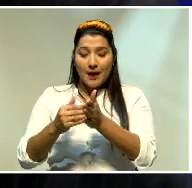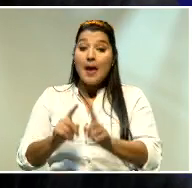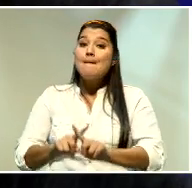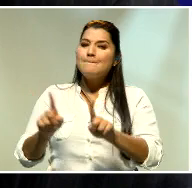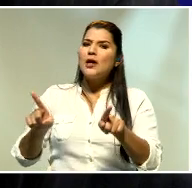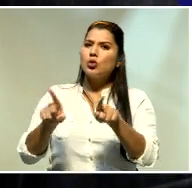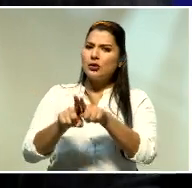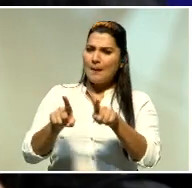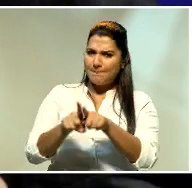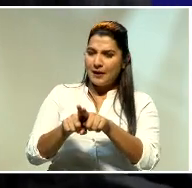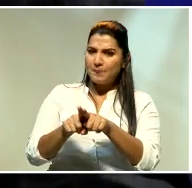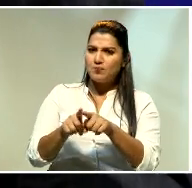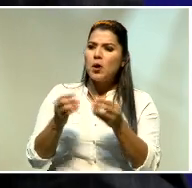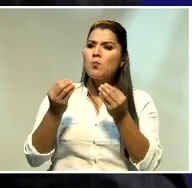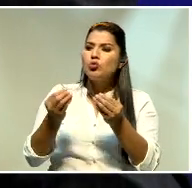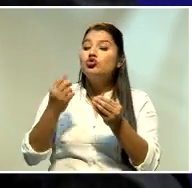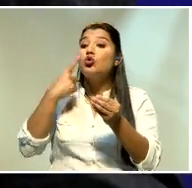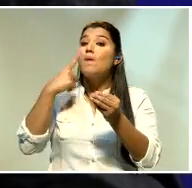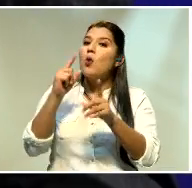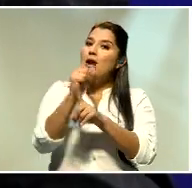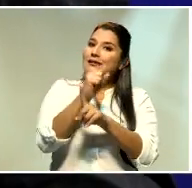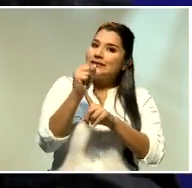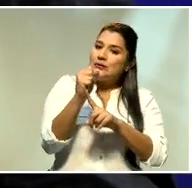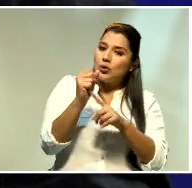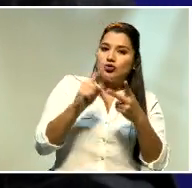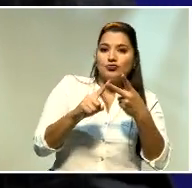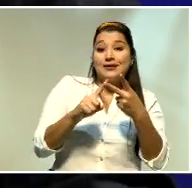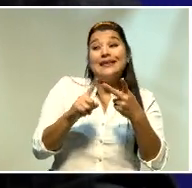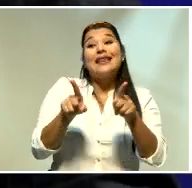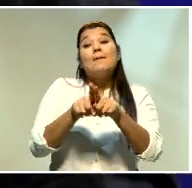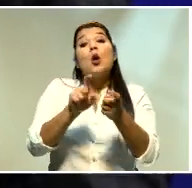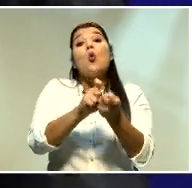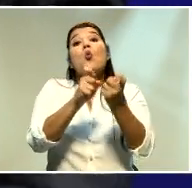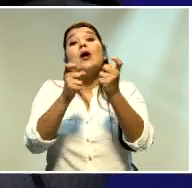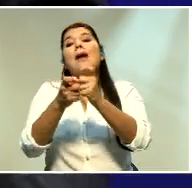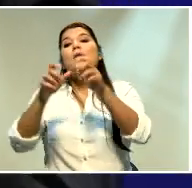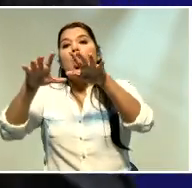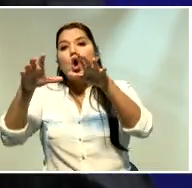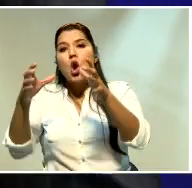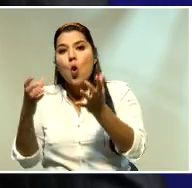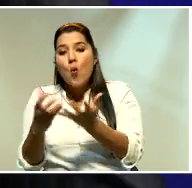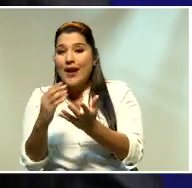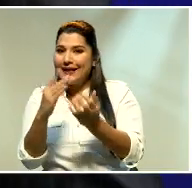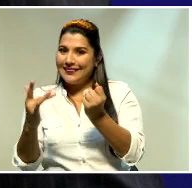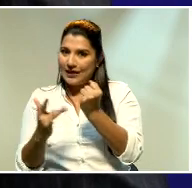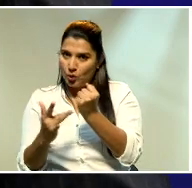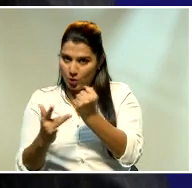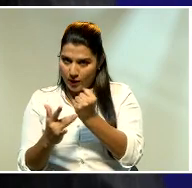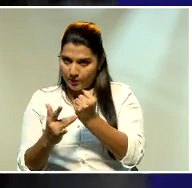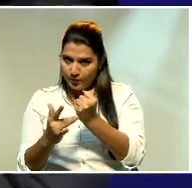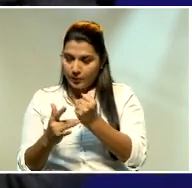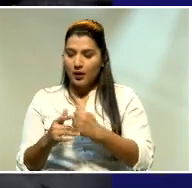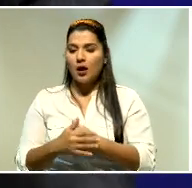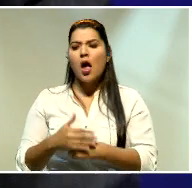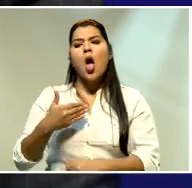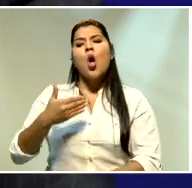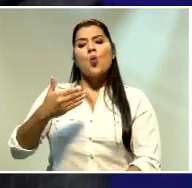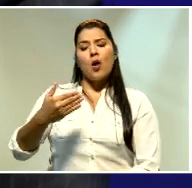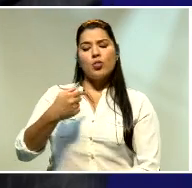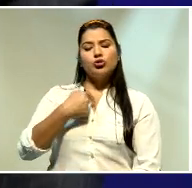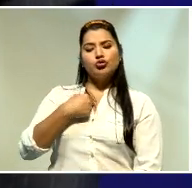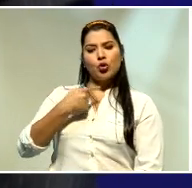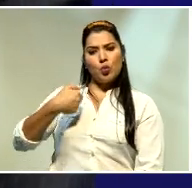parte por la situación, parte también por un cambio global y tecnológico en esa materia. Yo lo veo cuando uno va, y los